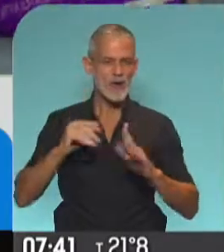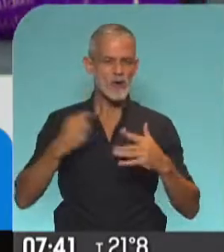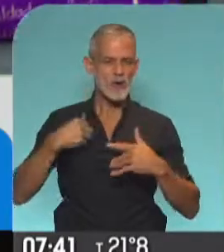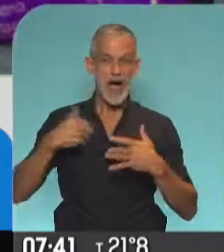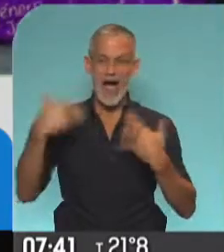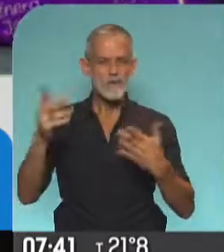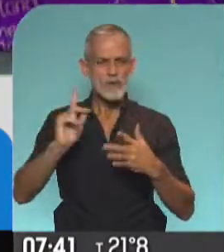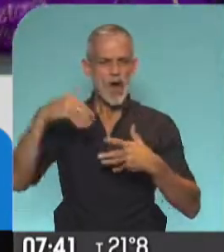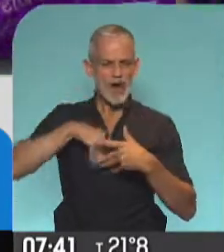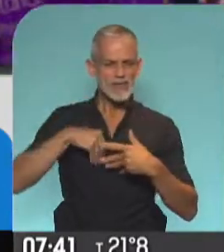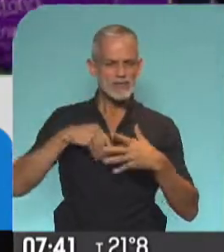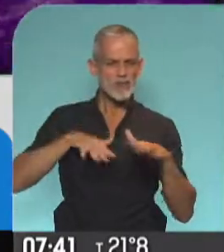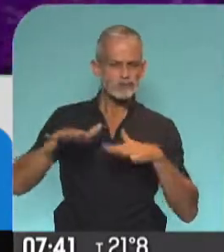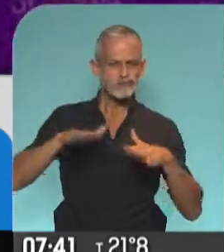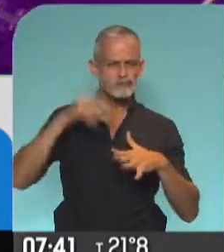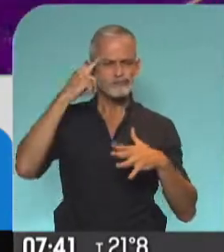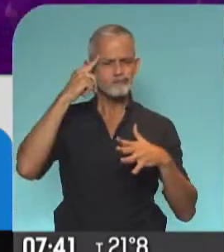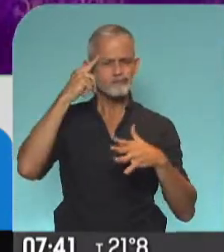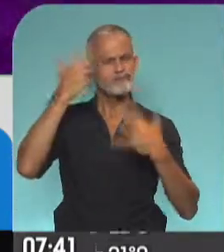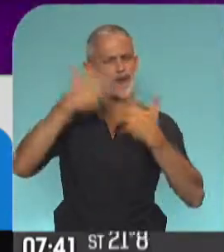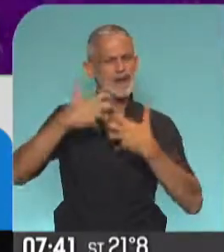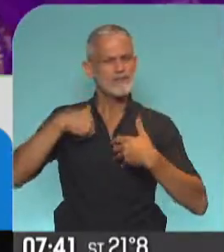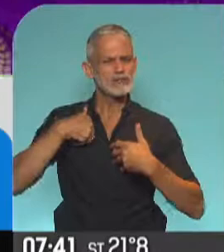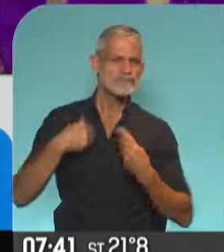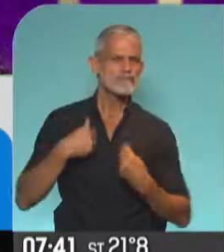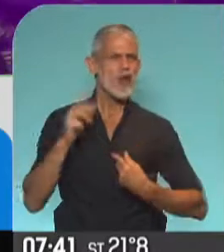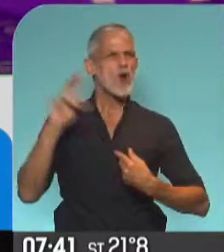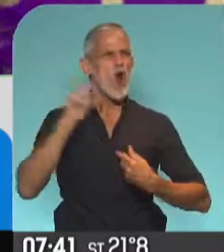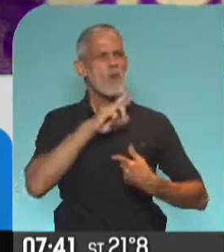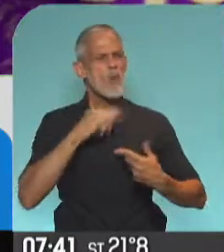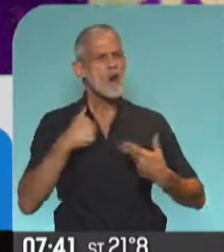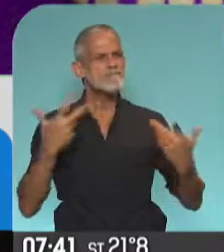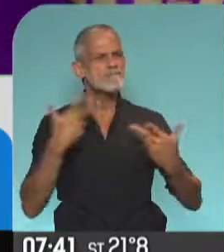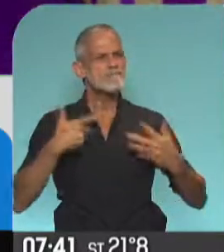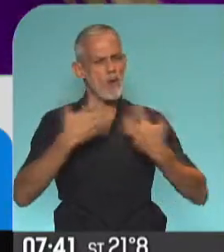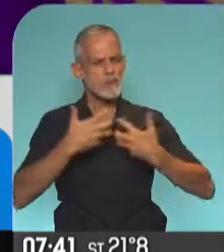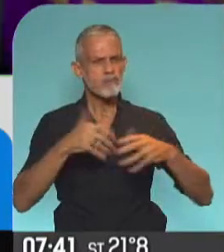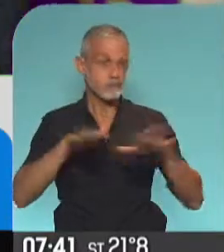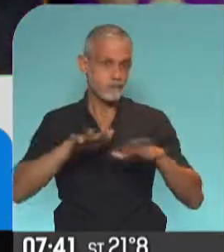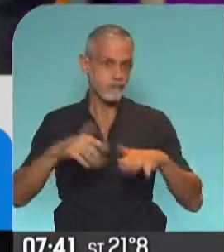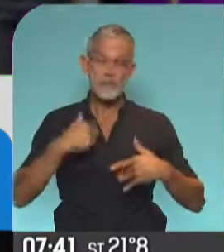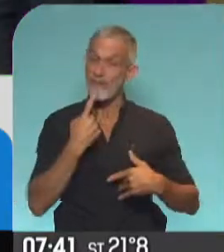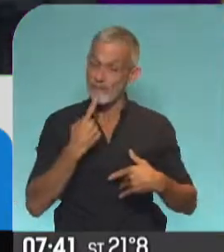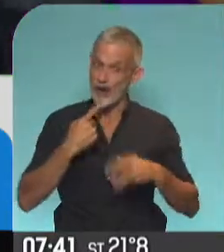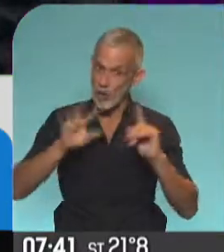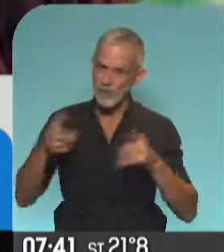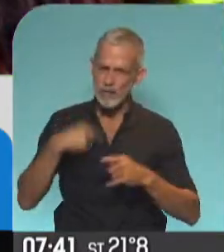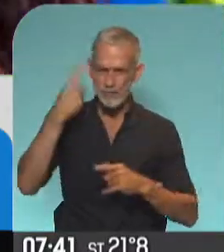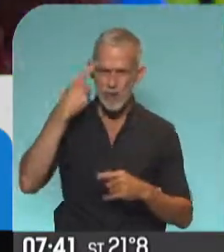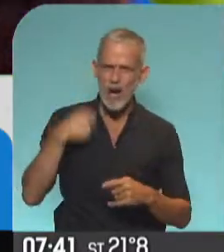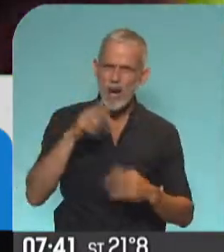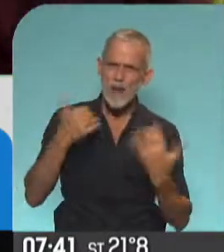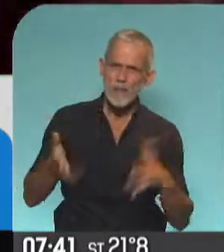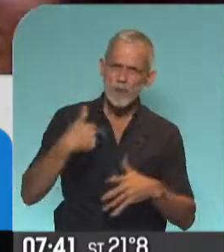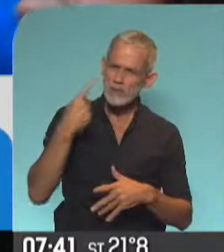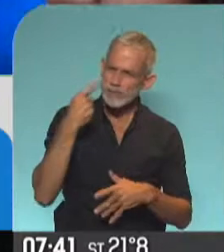en términos de reflexionar, de pensar qué roles cumplimos. Quizás también empiezan a reflexionar los varones, ¿no? Aprovechando este